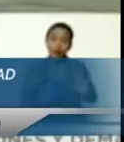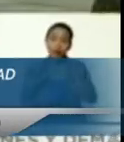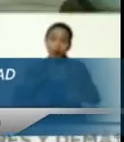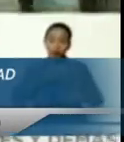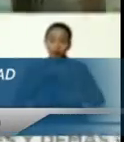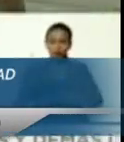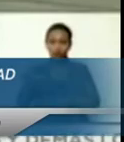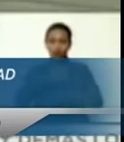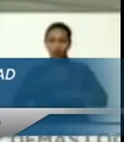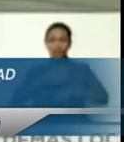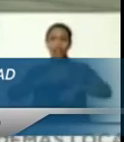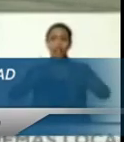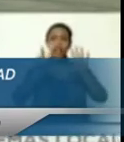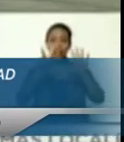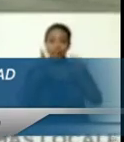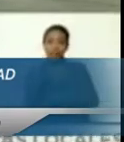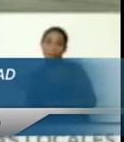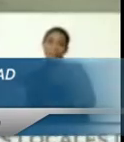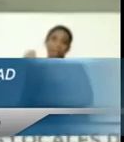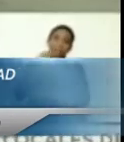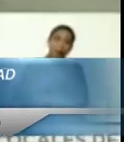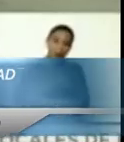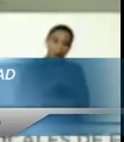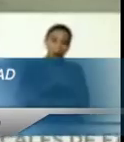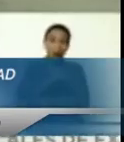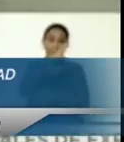asumimos 7 días más de cuarentena radical.